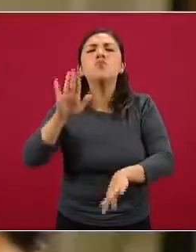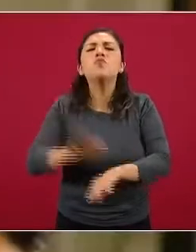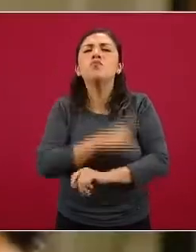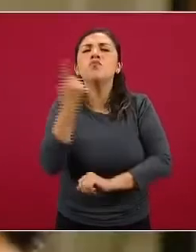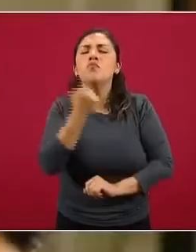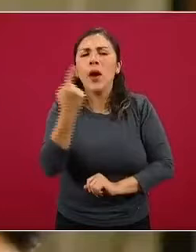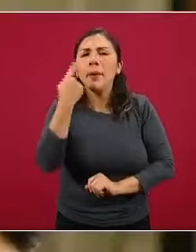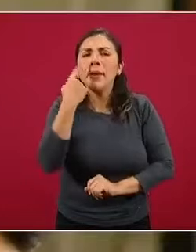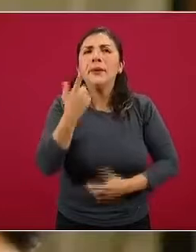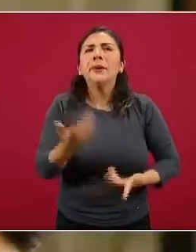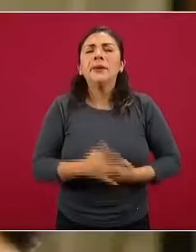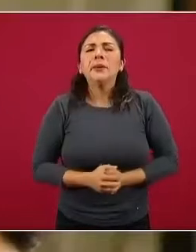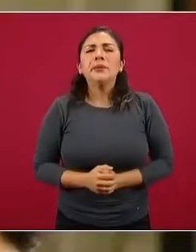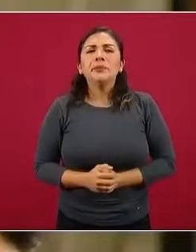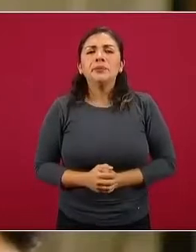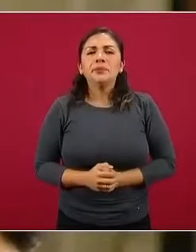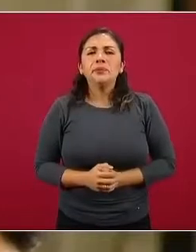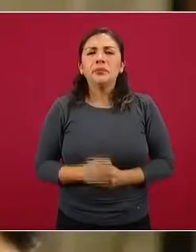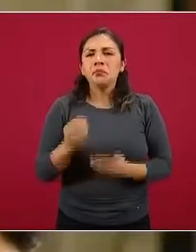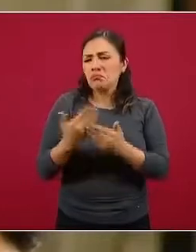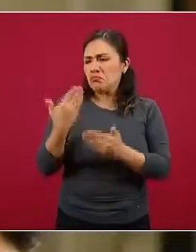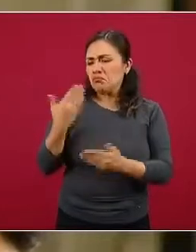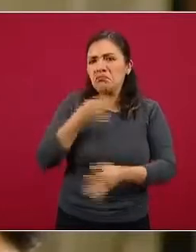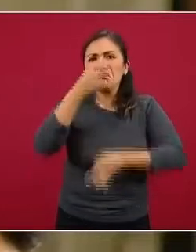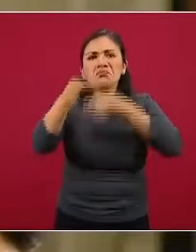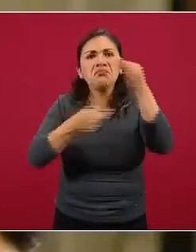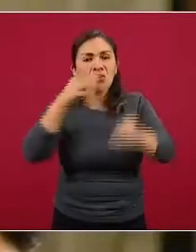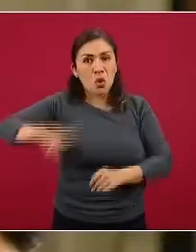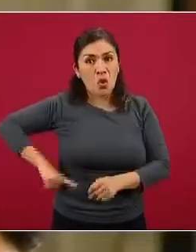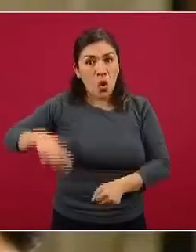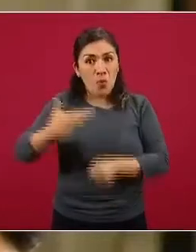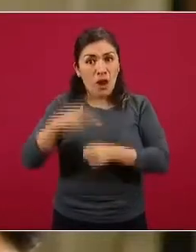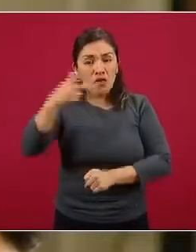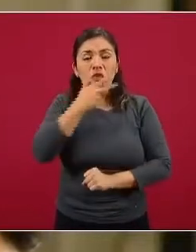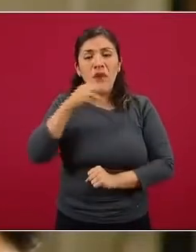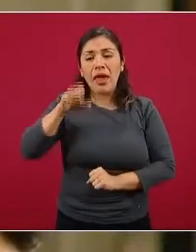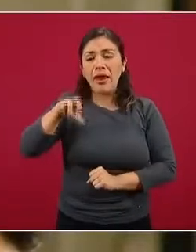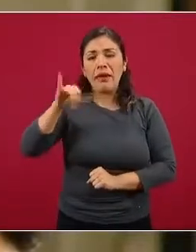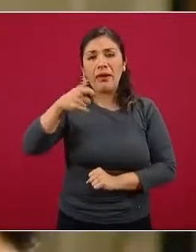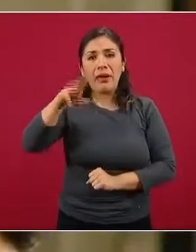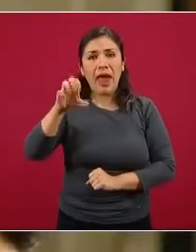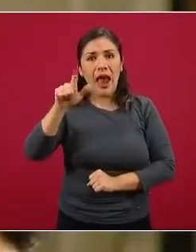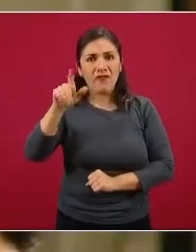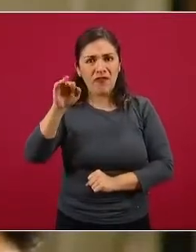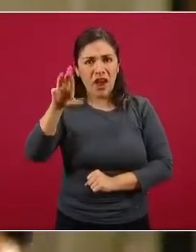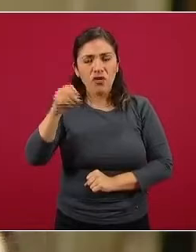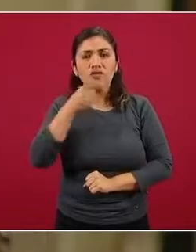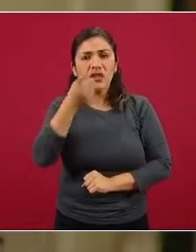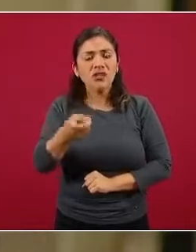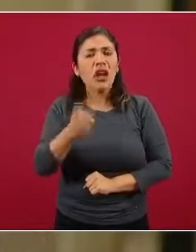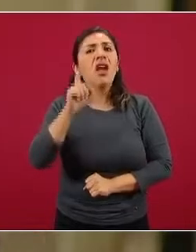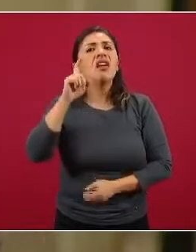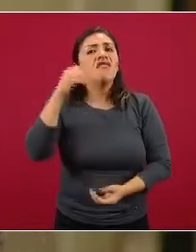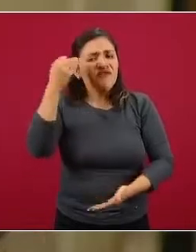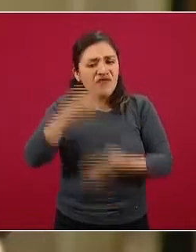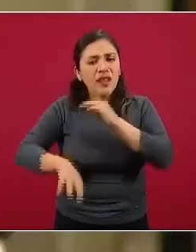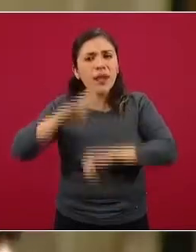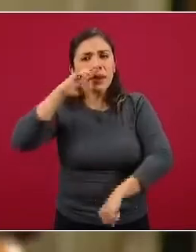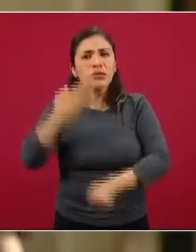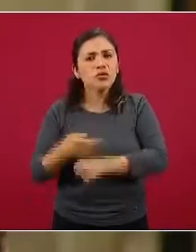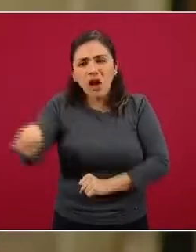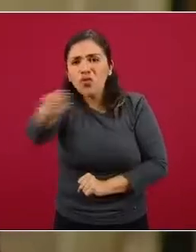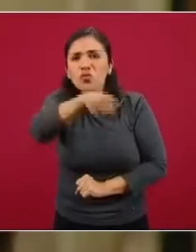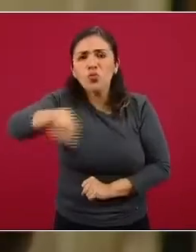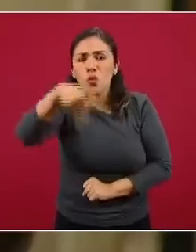porque a las recientes declaraciones que hizo el gobernador Enrique Alfaro de decir que era una irresponsabilidad por parte de